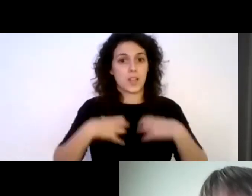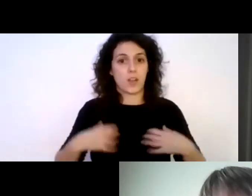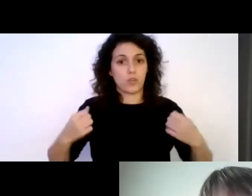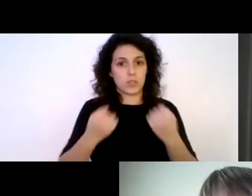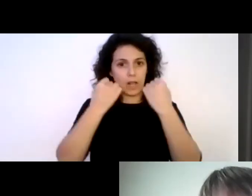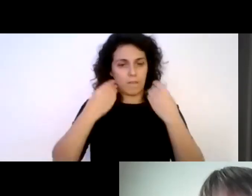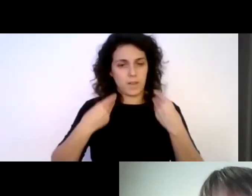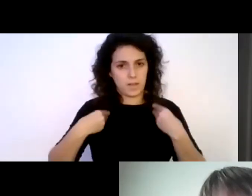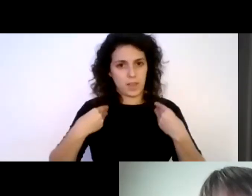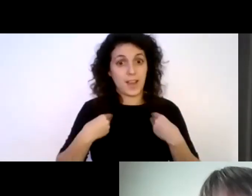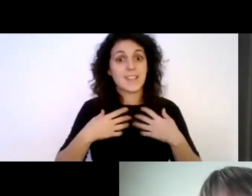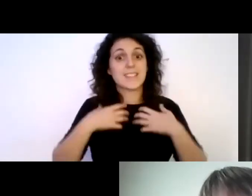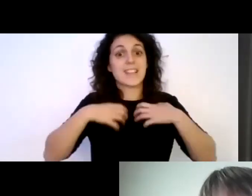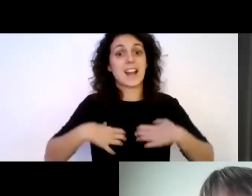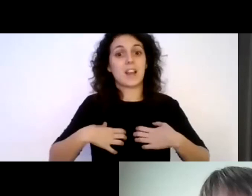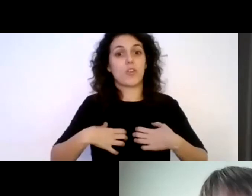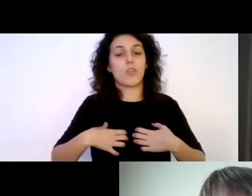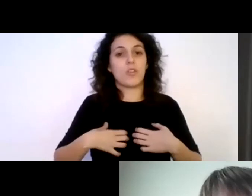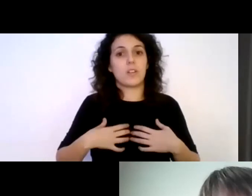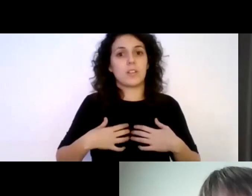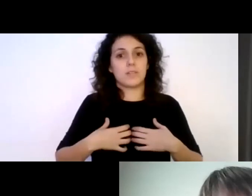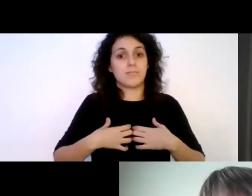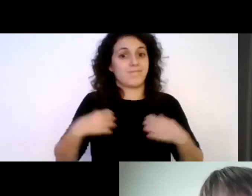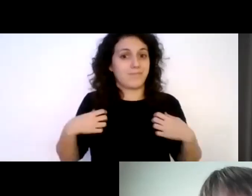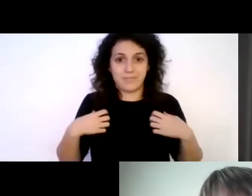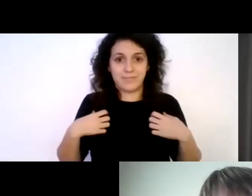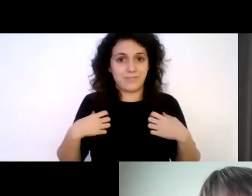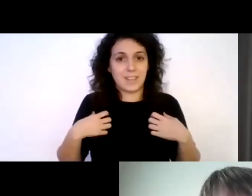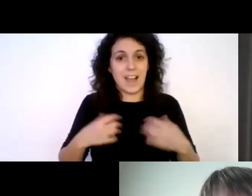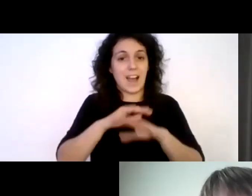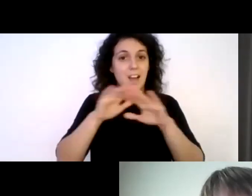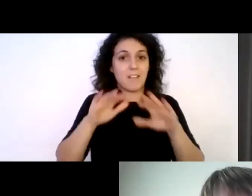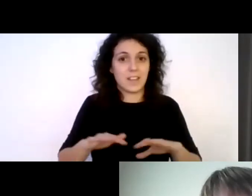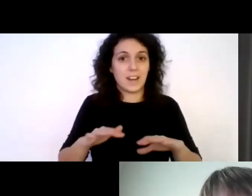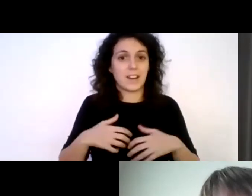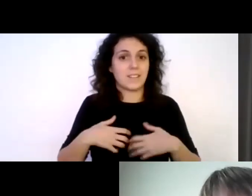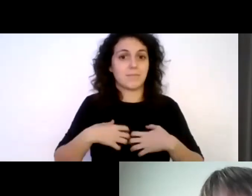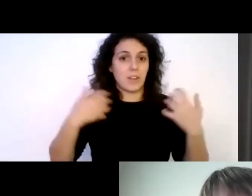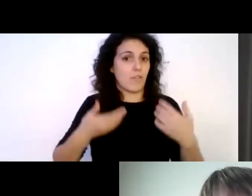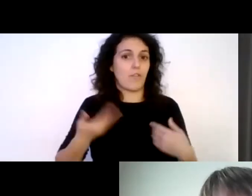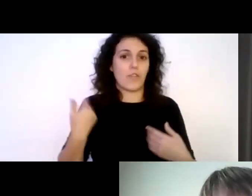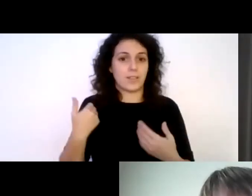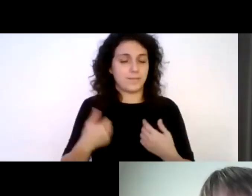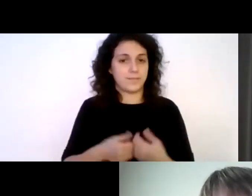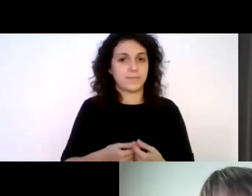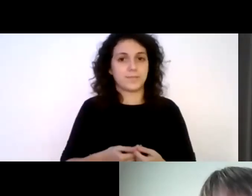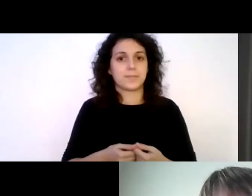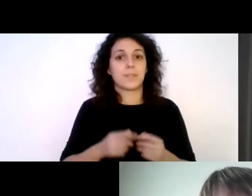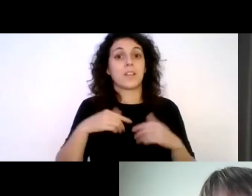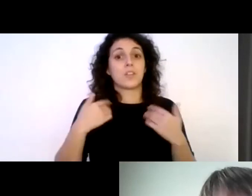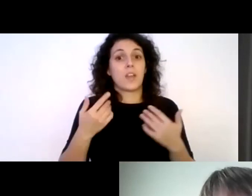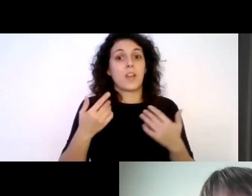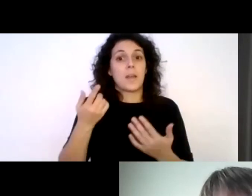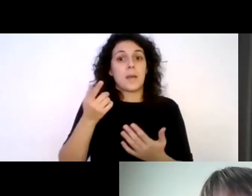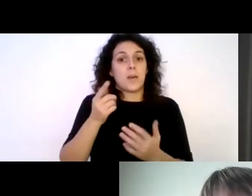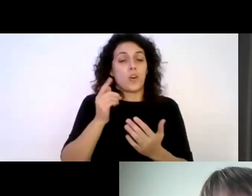el chaleco se le zafaba. Así que lo terminamos haciendo sin chaleco salvavidas. Y de ahí lo volvimos a